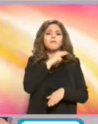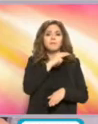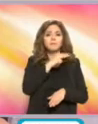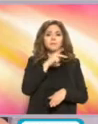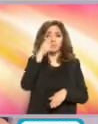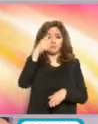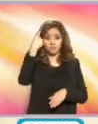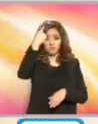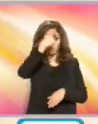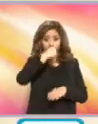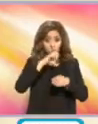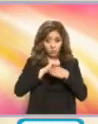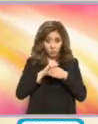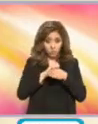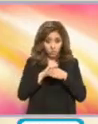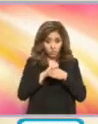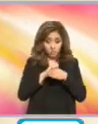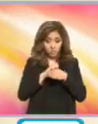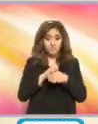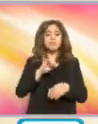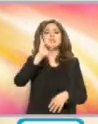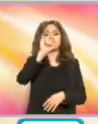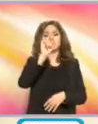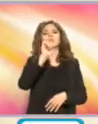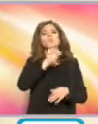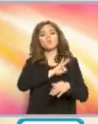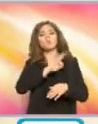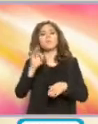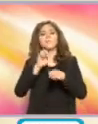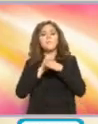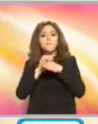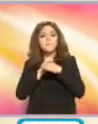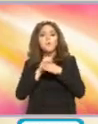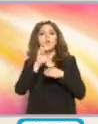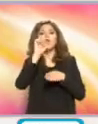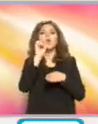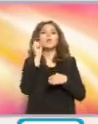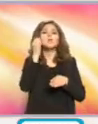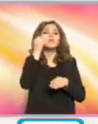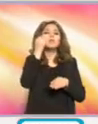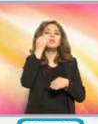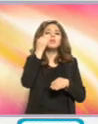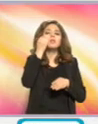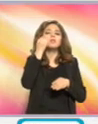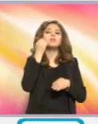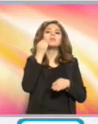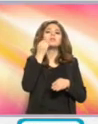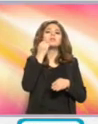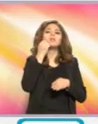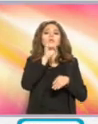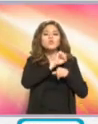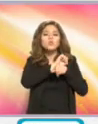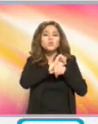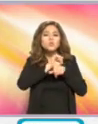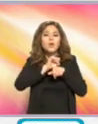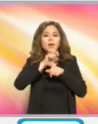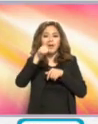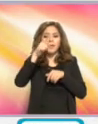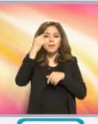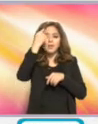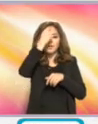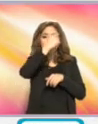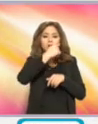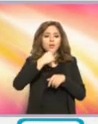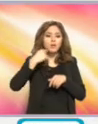moretones? Sí, pueden quedar moretones o sobre todo las pequeñas incisiones. Son incisiones mínimas, entonces realmente